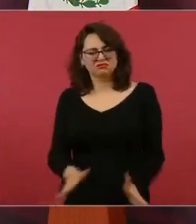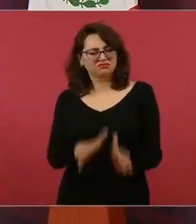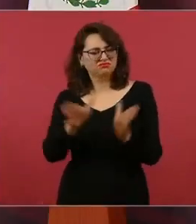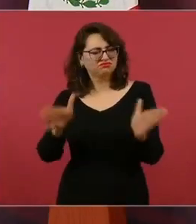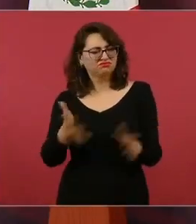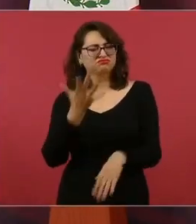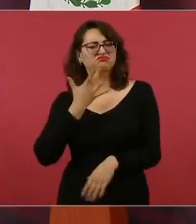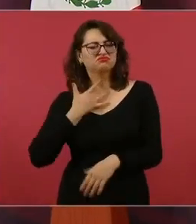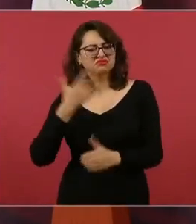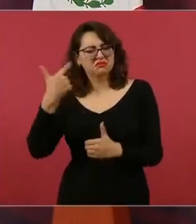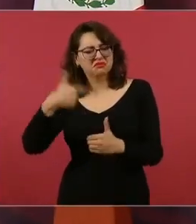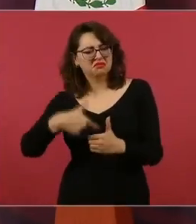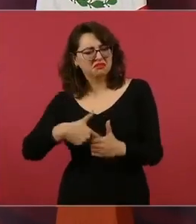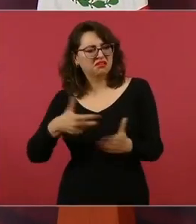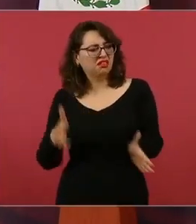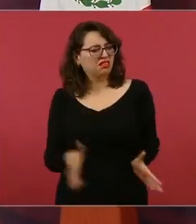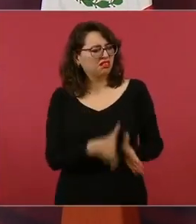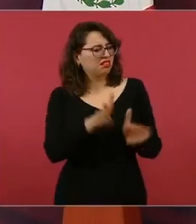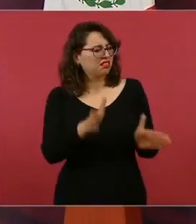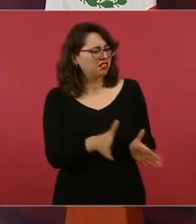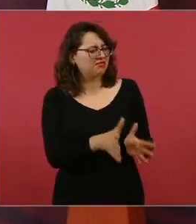lo que necesitáramos